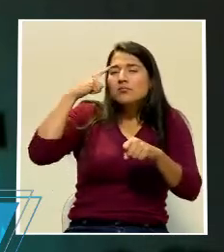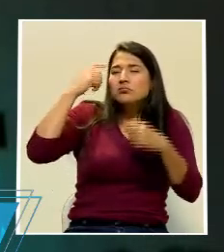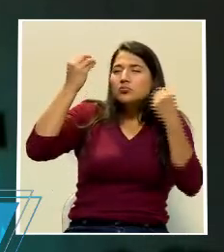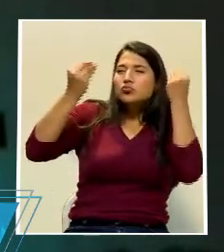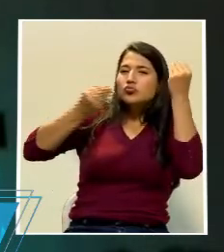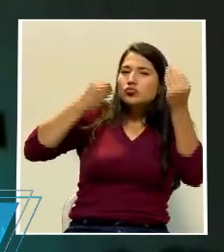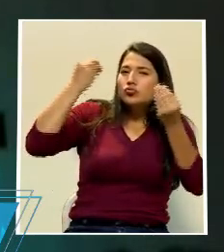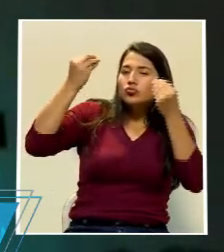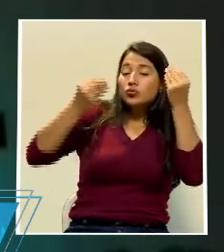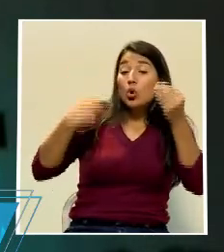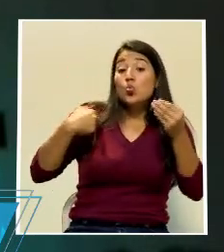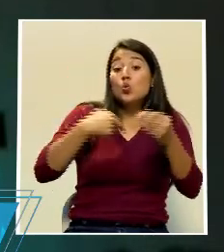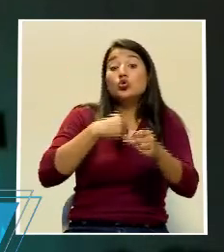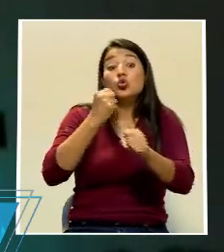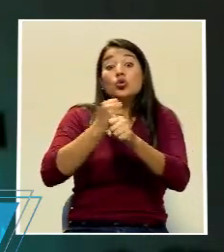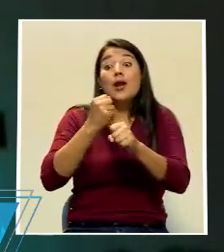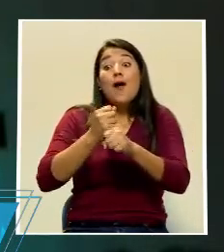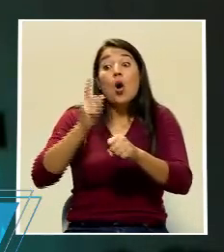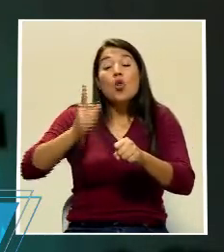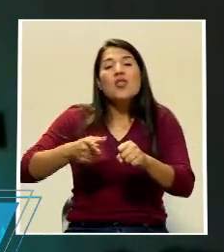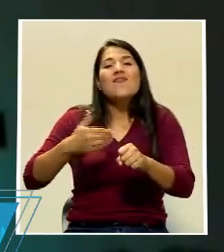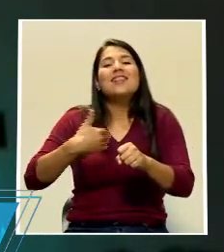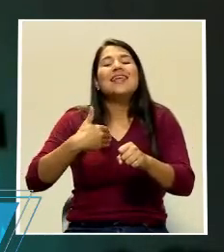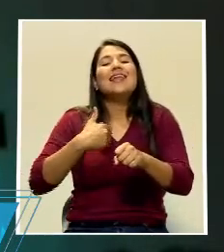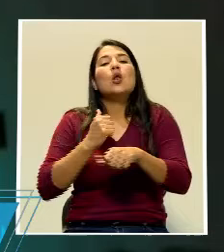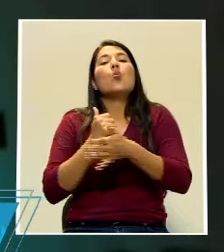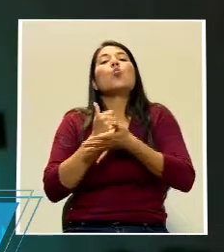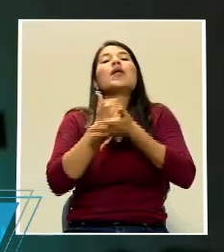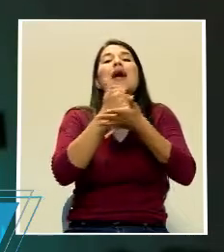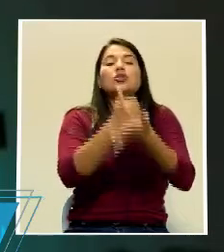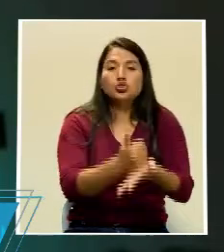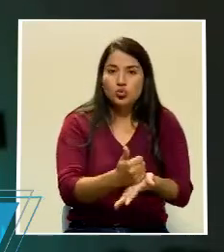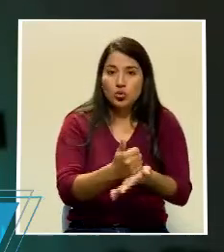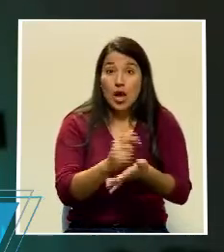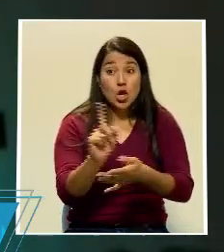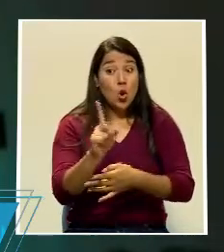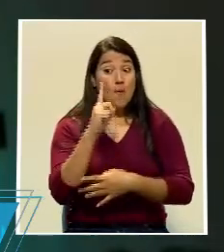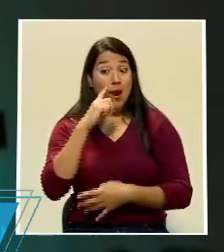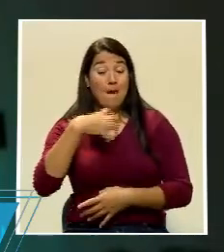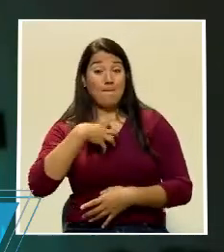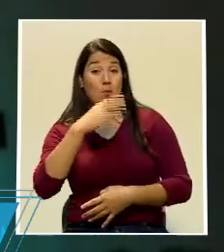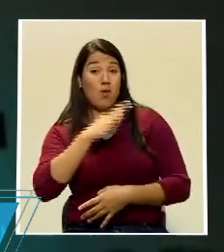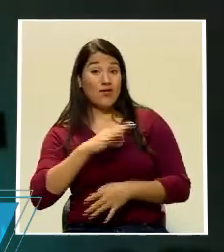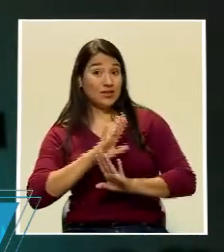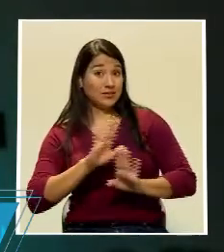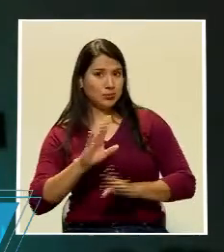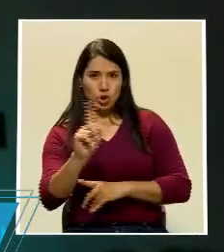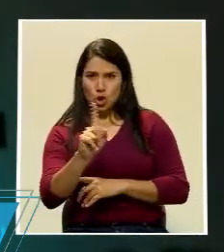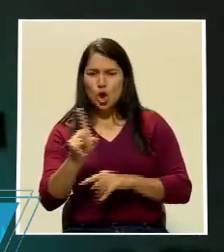hacemos debe tener un impacto que no necesariamente va a ser un impacto en beneficio personal, sino